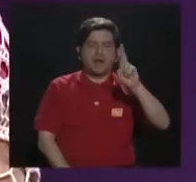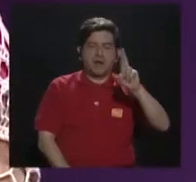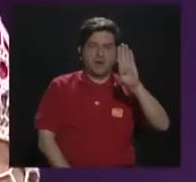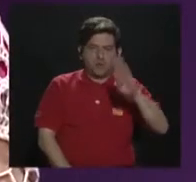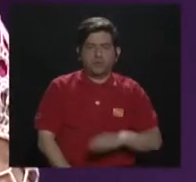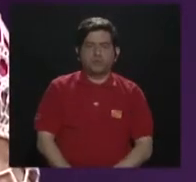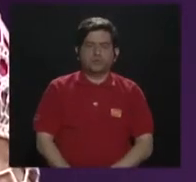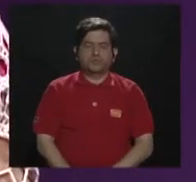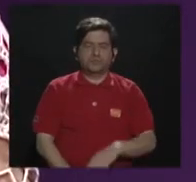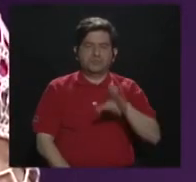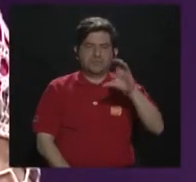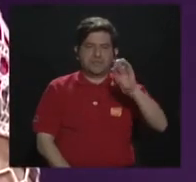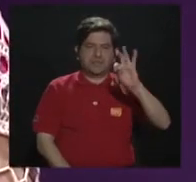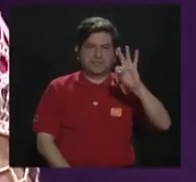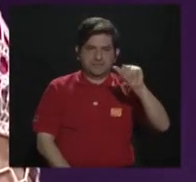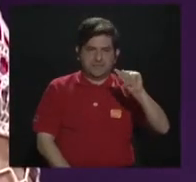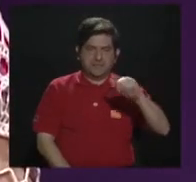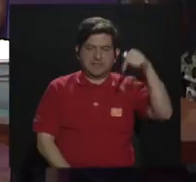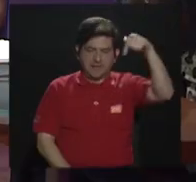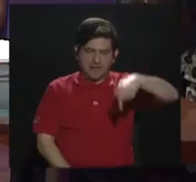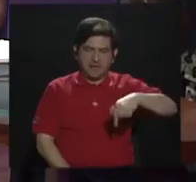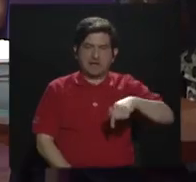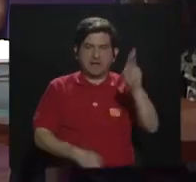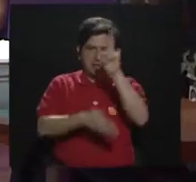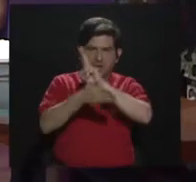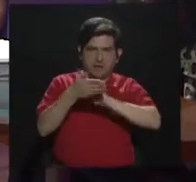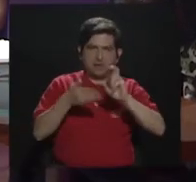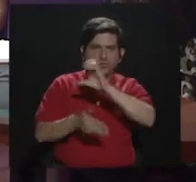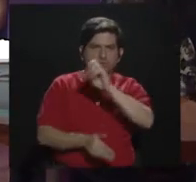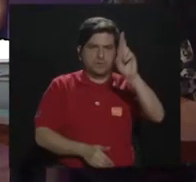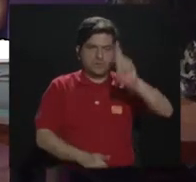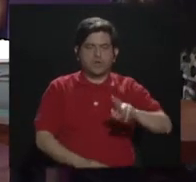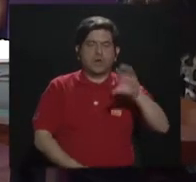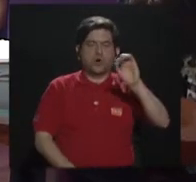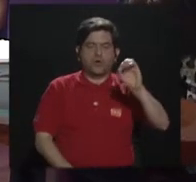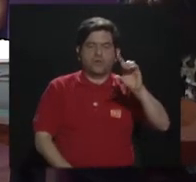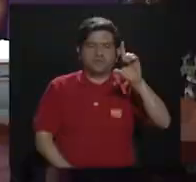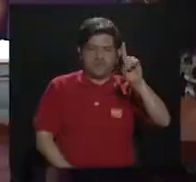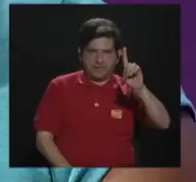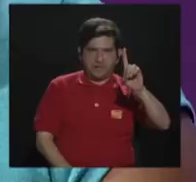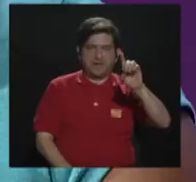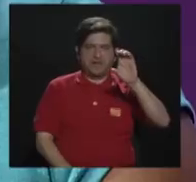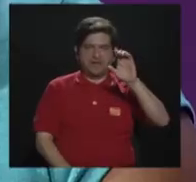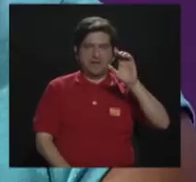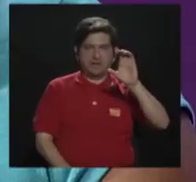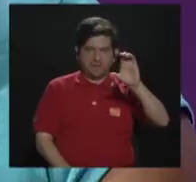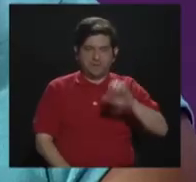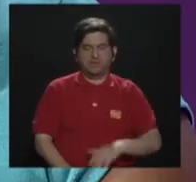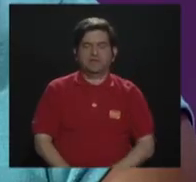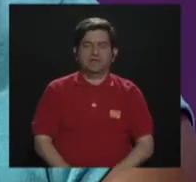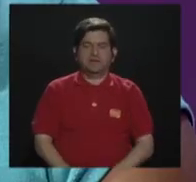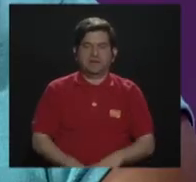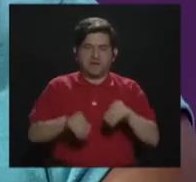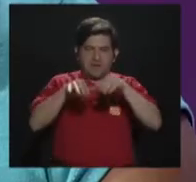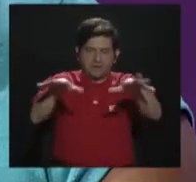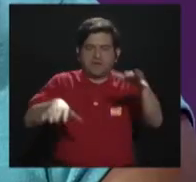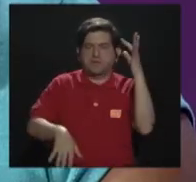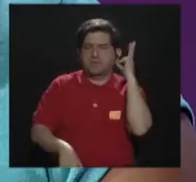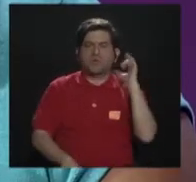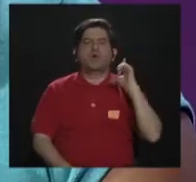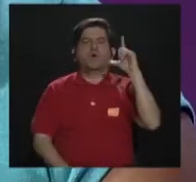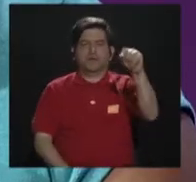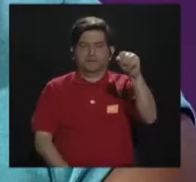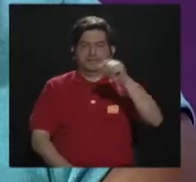Bonilla, del CITA, en la Universidad de Costa Rica, y a Orfa Dalila Condega, de la Red Costarricense, de la Red de Mujeres